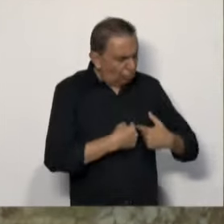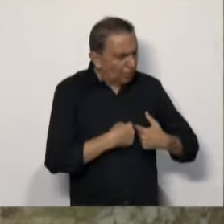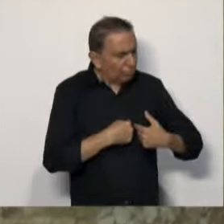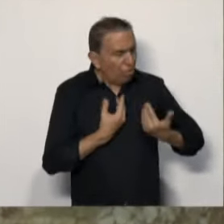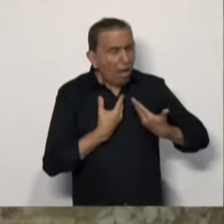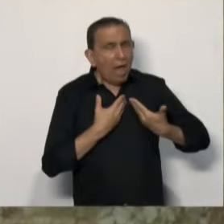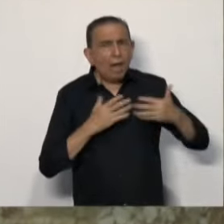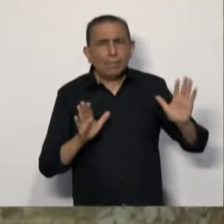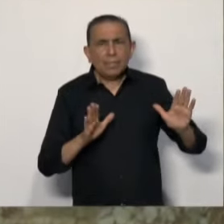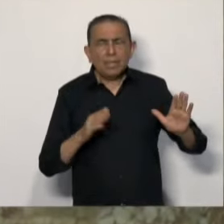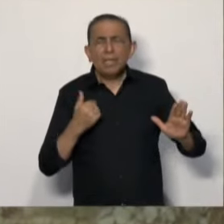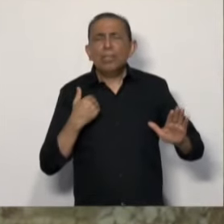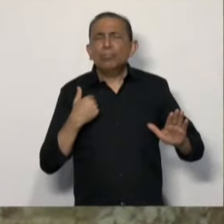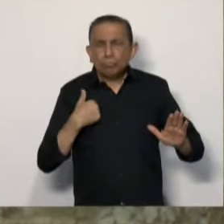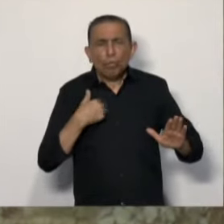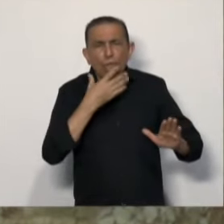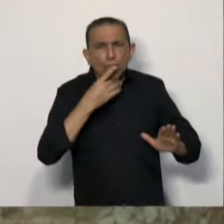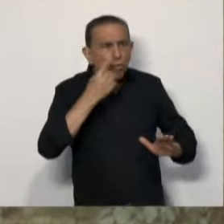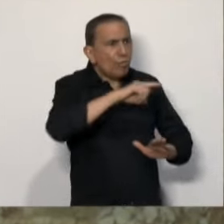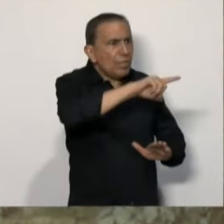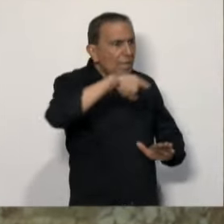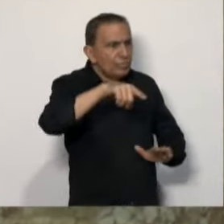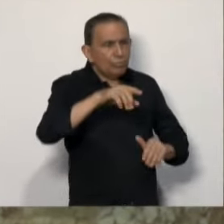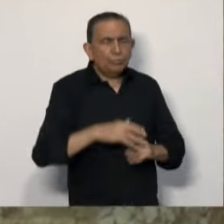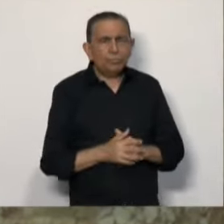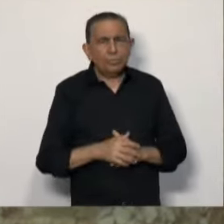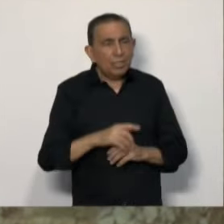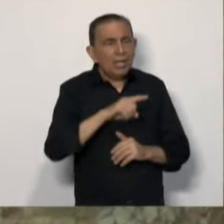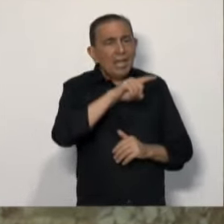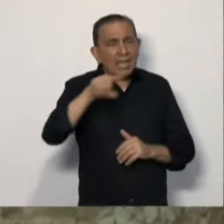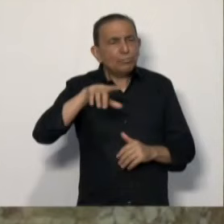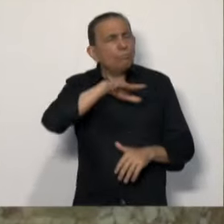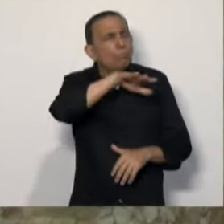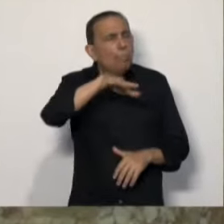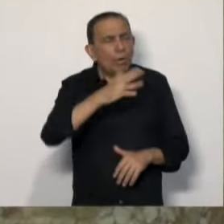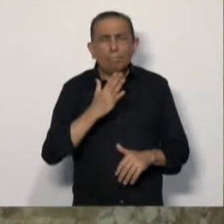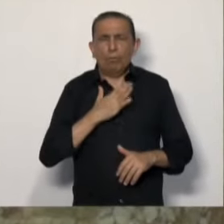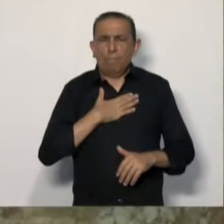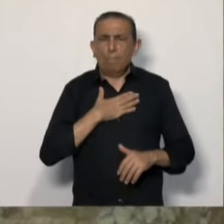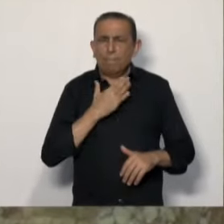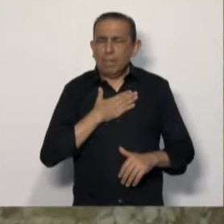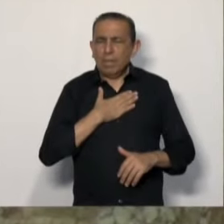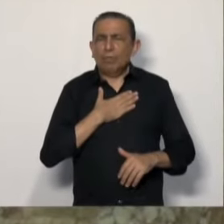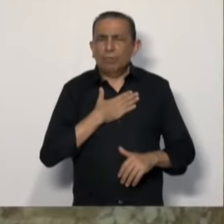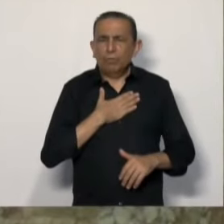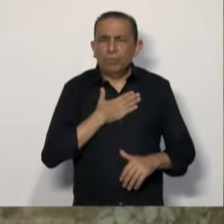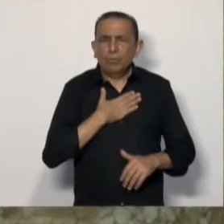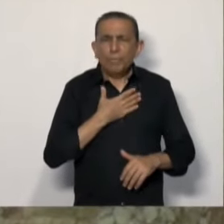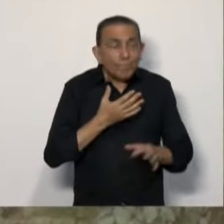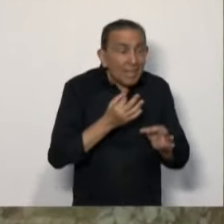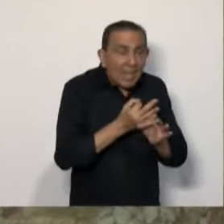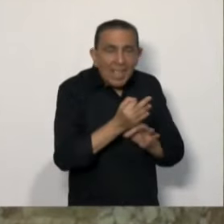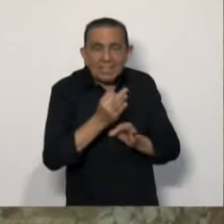corazones. Yo seré su Dios y ellos serán mi pueblo. Y ya no tendrán